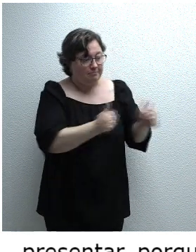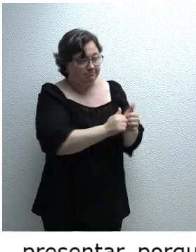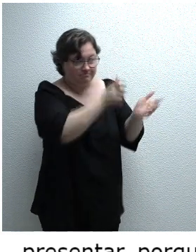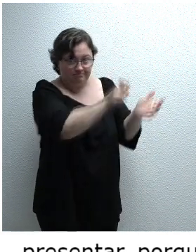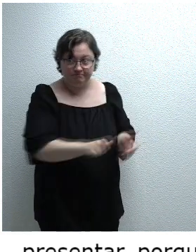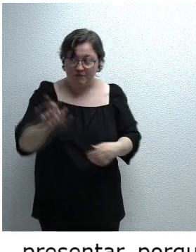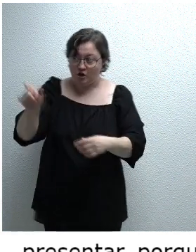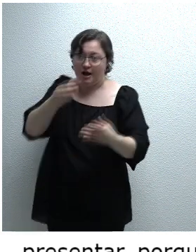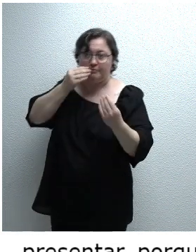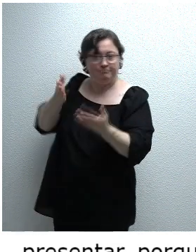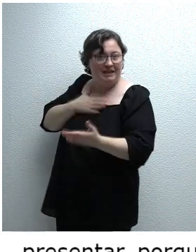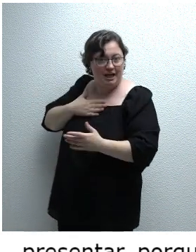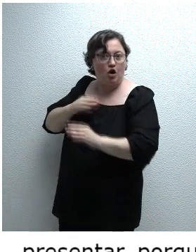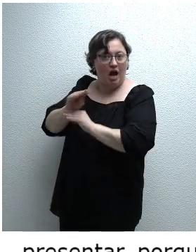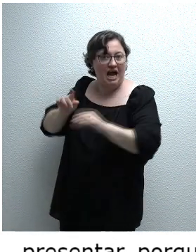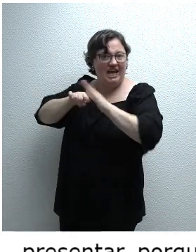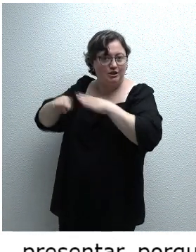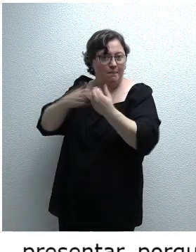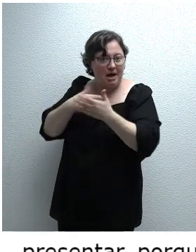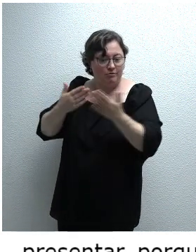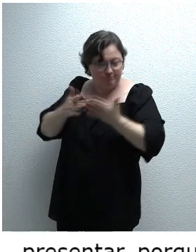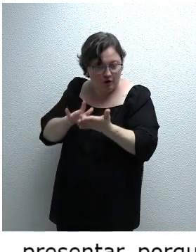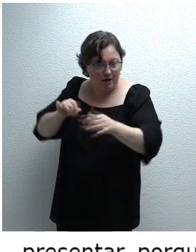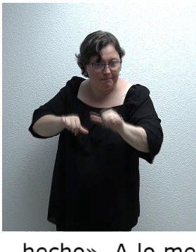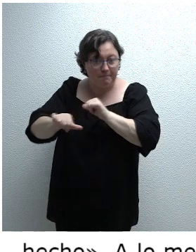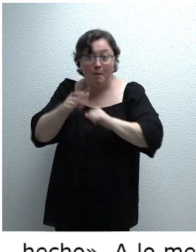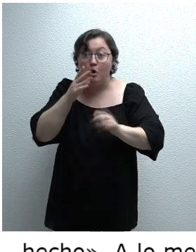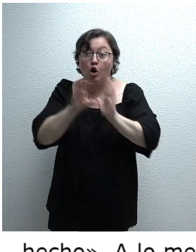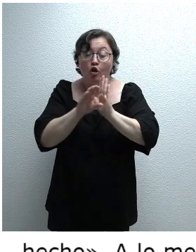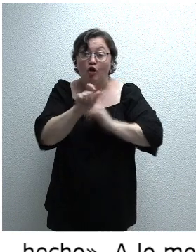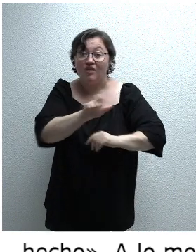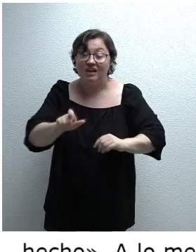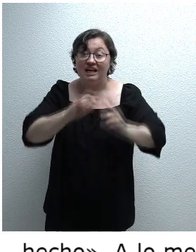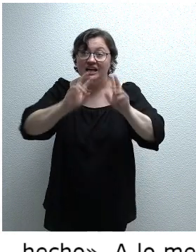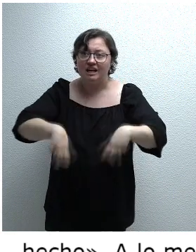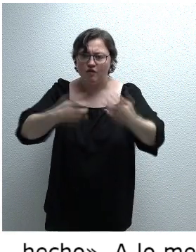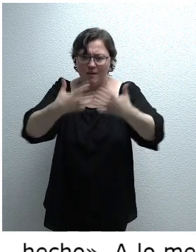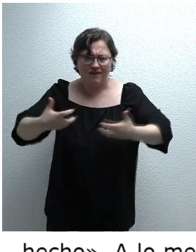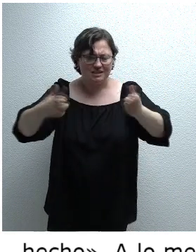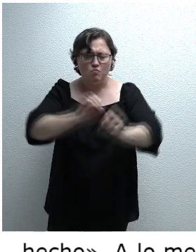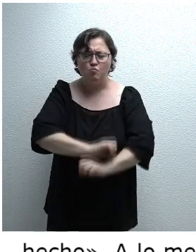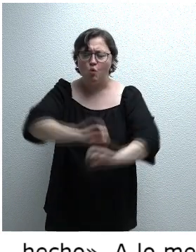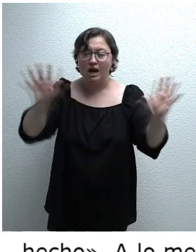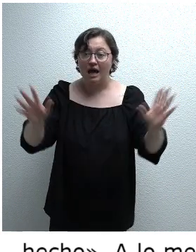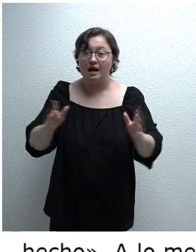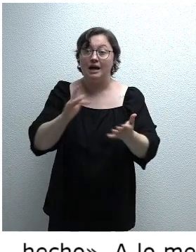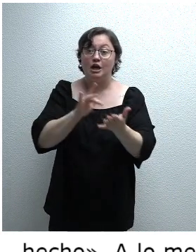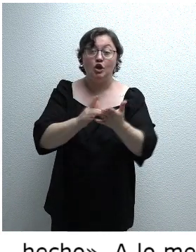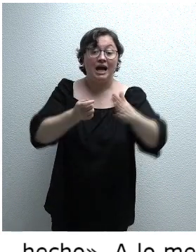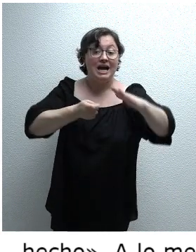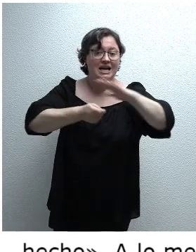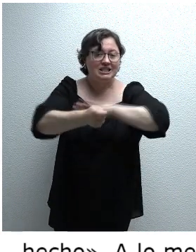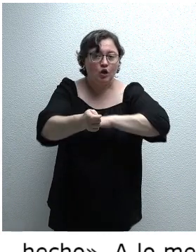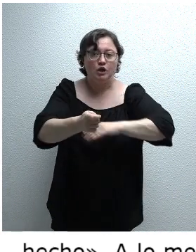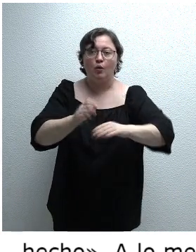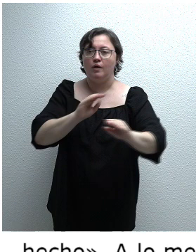quiero que esta sea la que tramite esta prestación, porque el Código Civil, la reforma ya lo dice muy claro, que para solicitar